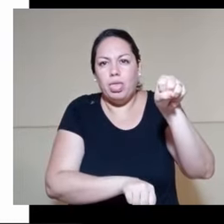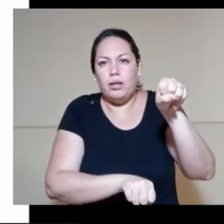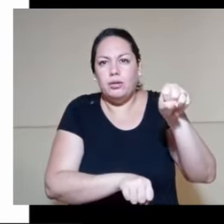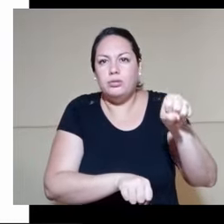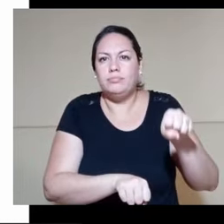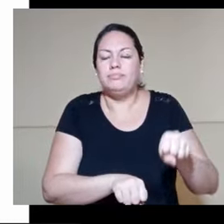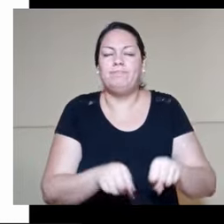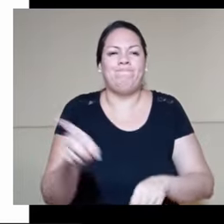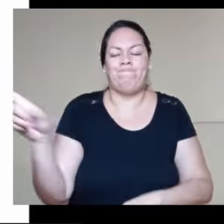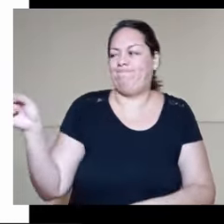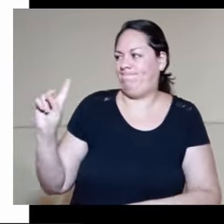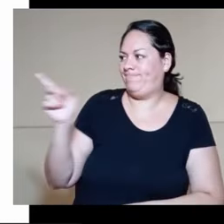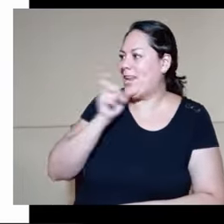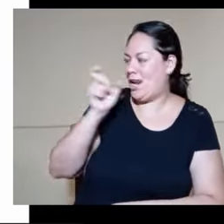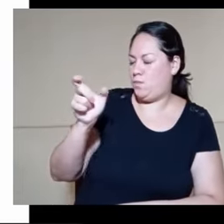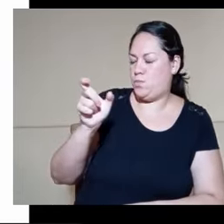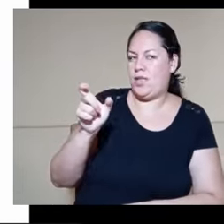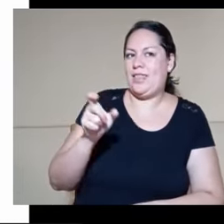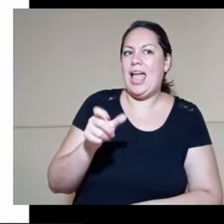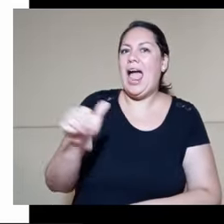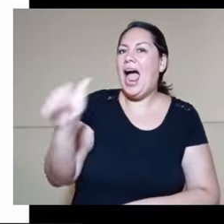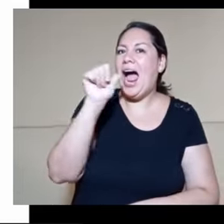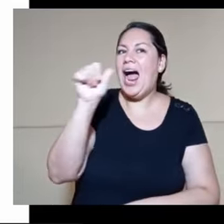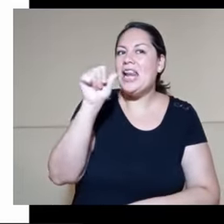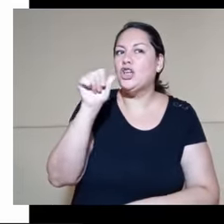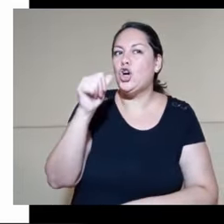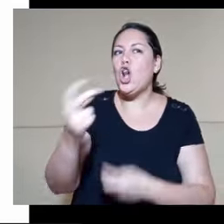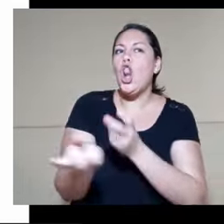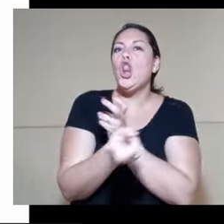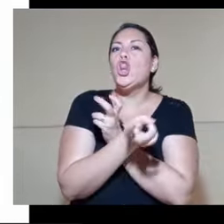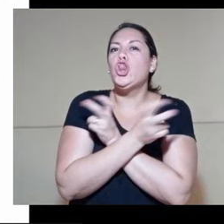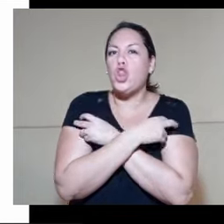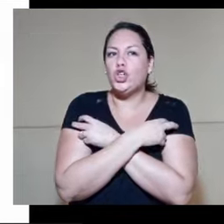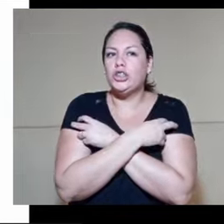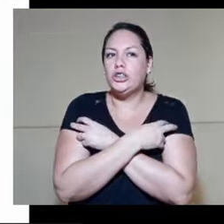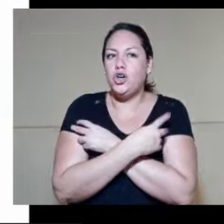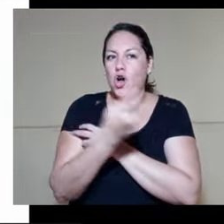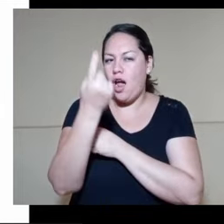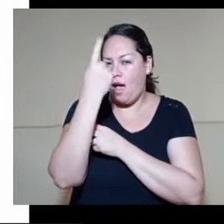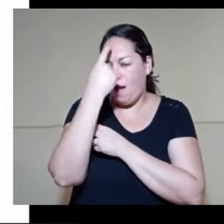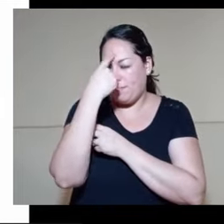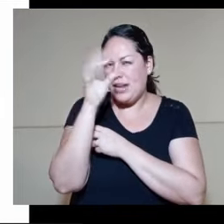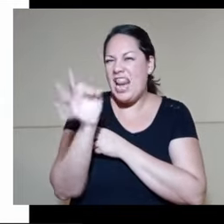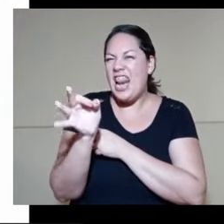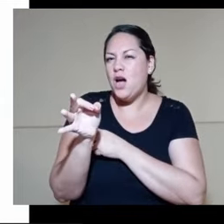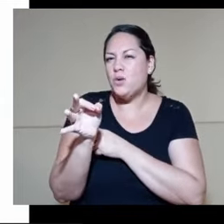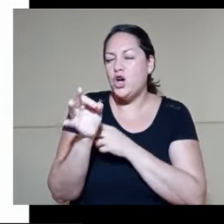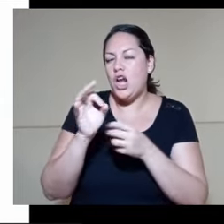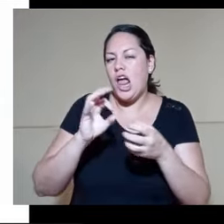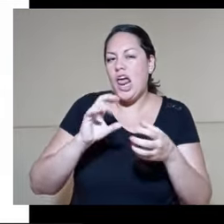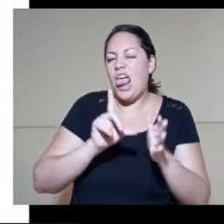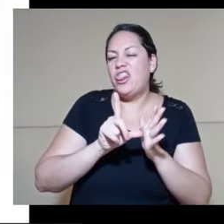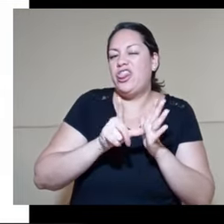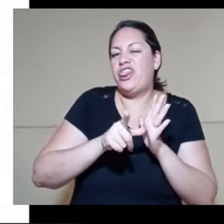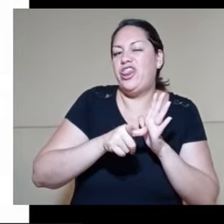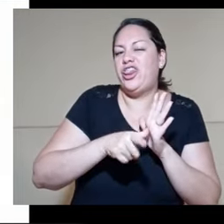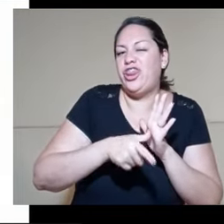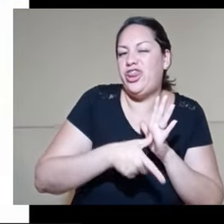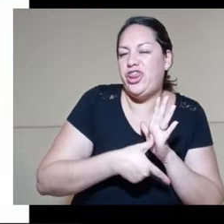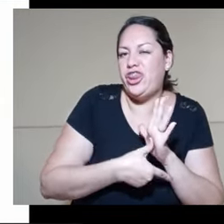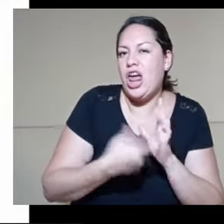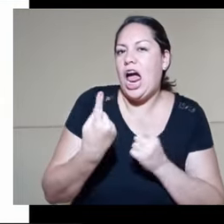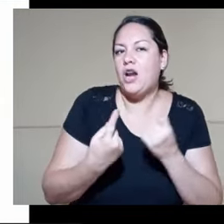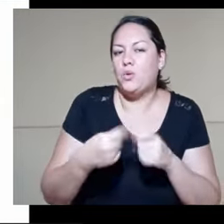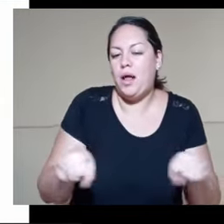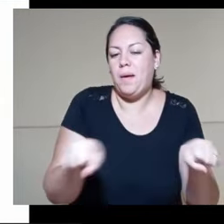sinapsis? No, el alcohol es un tóxico que produce enlentecimiento de las funciones neuronales y a